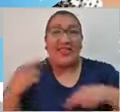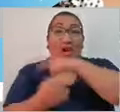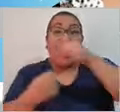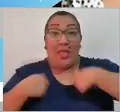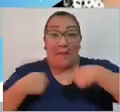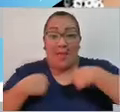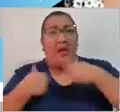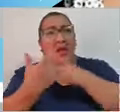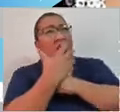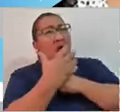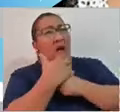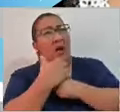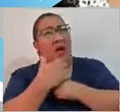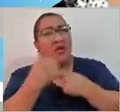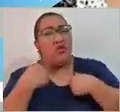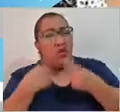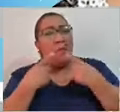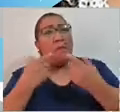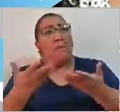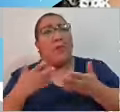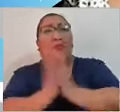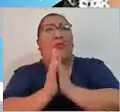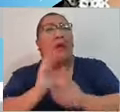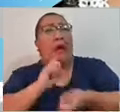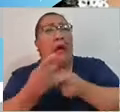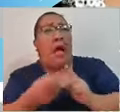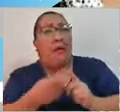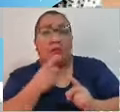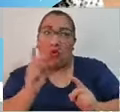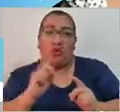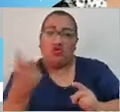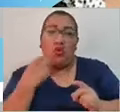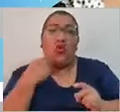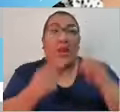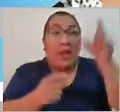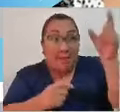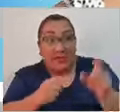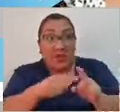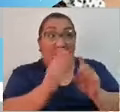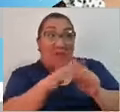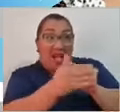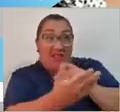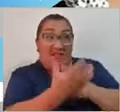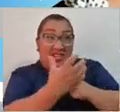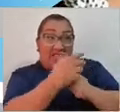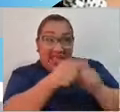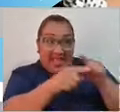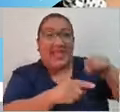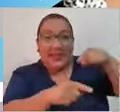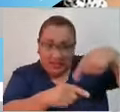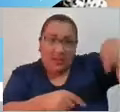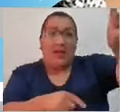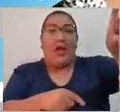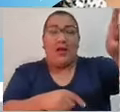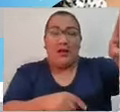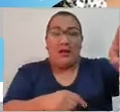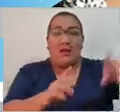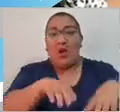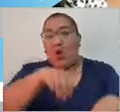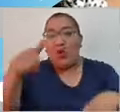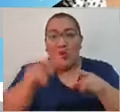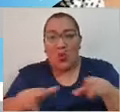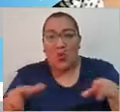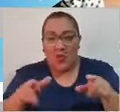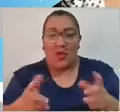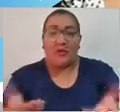víctima si ella no lo ha solicitado, solo esa solicitud de ella. Luego otra medida de protección es la solicitud